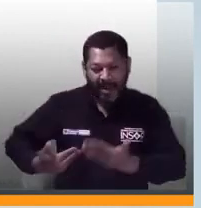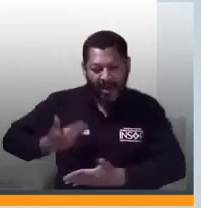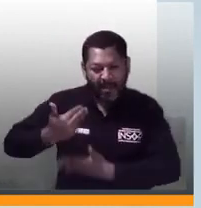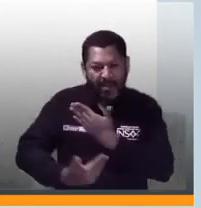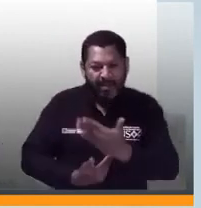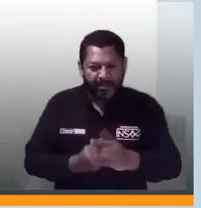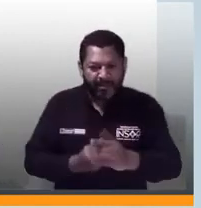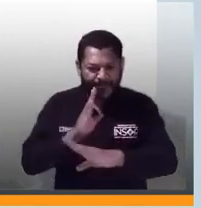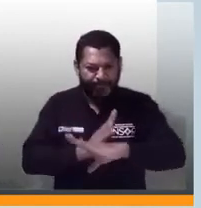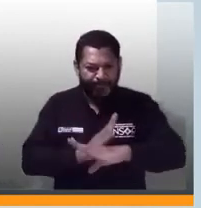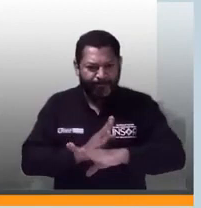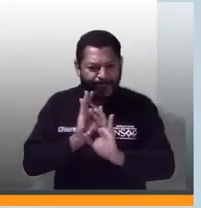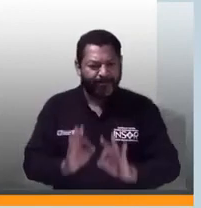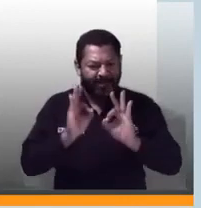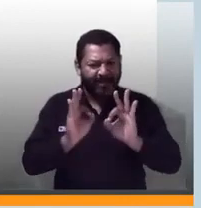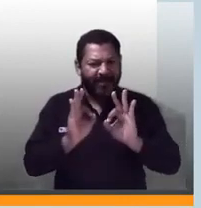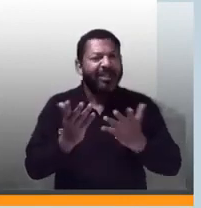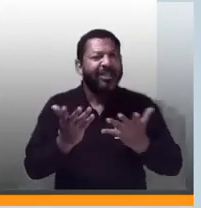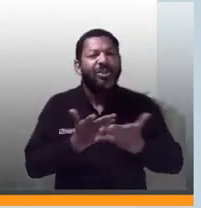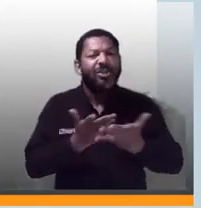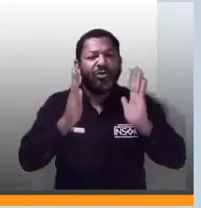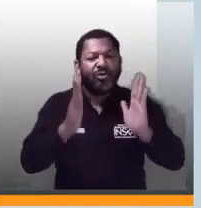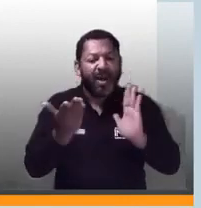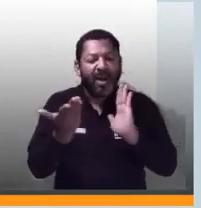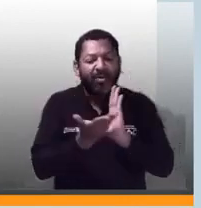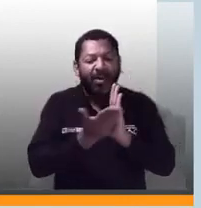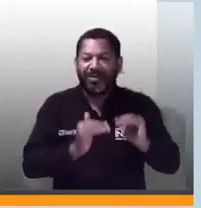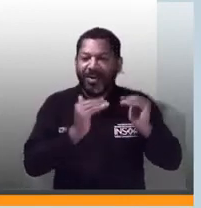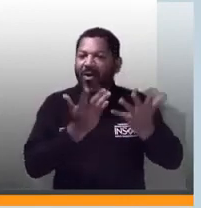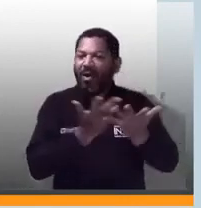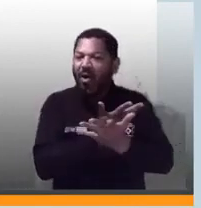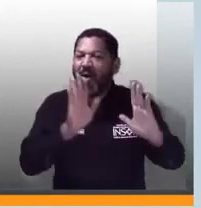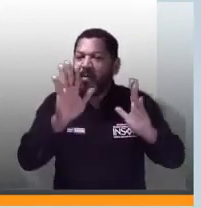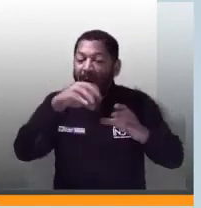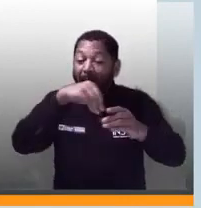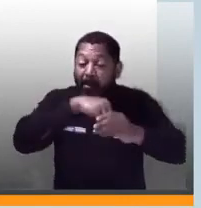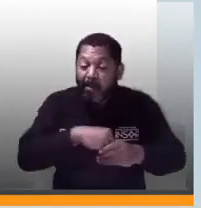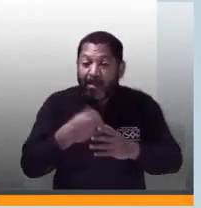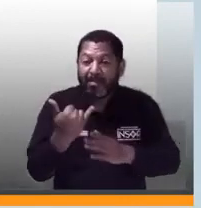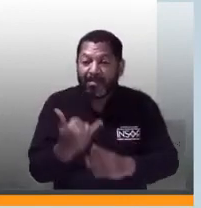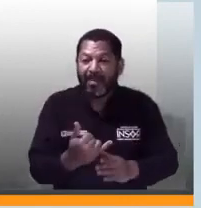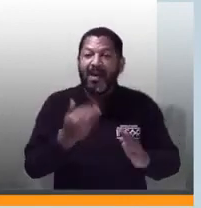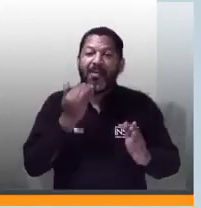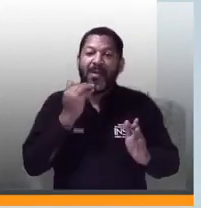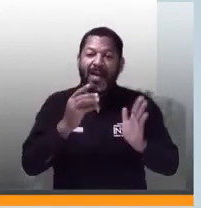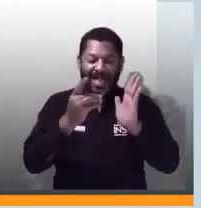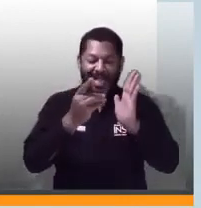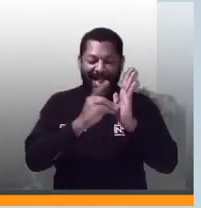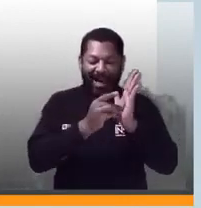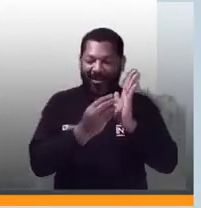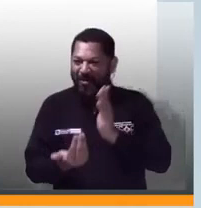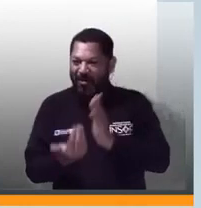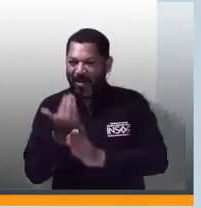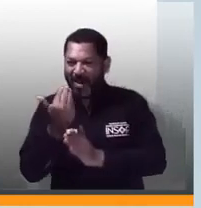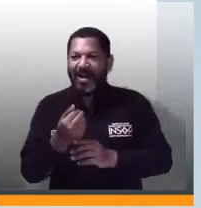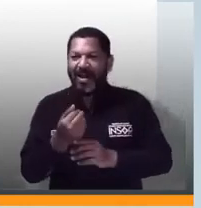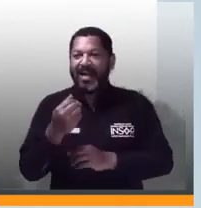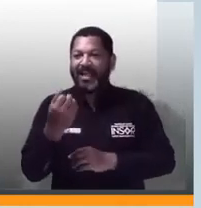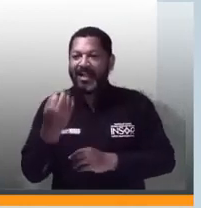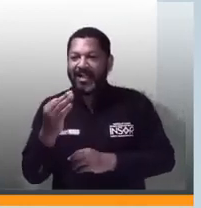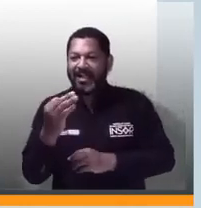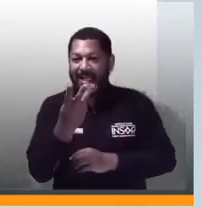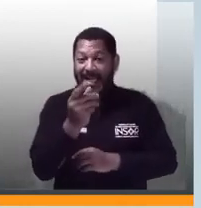apoyaron en todos los procesos de aseguramiento de calidad de la educación superior en cuanto a los decretos nuevos, el